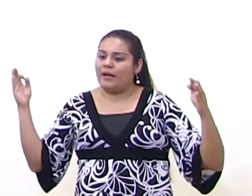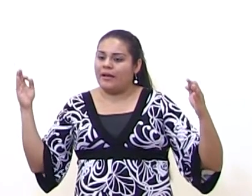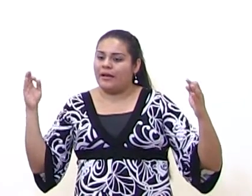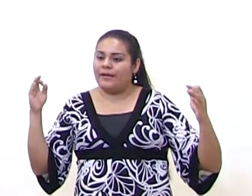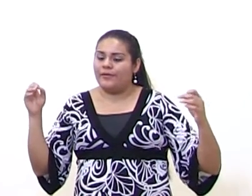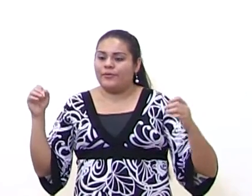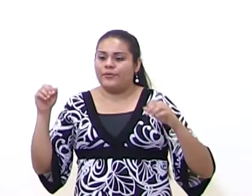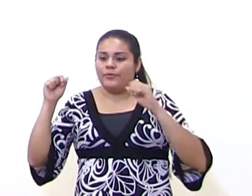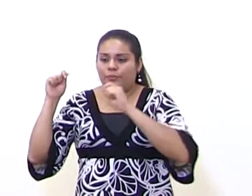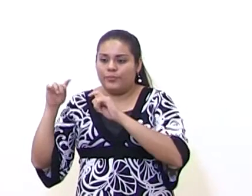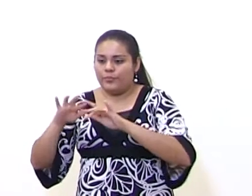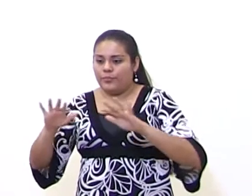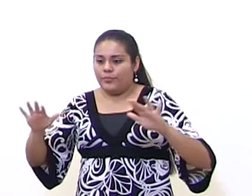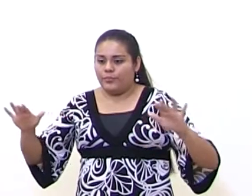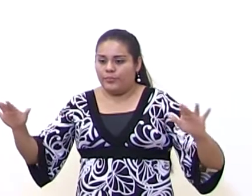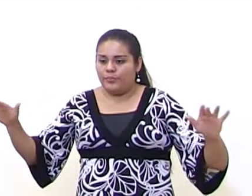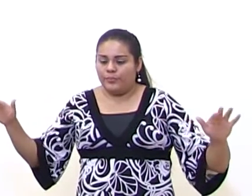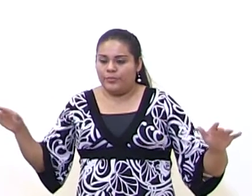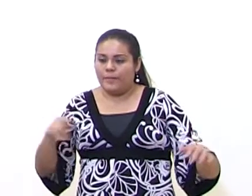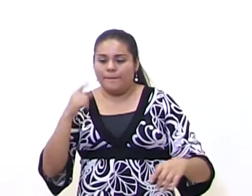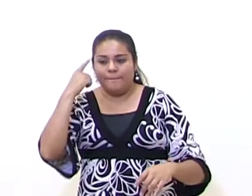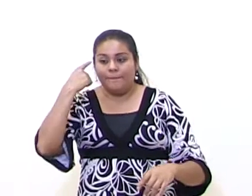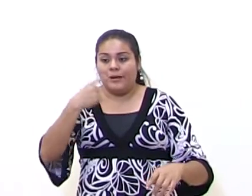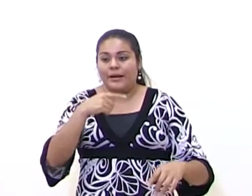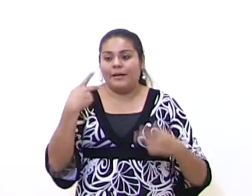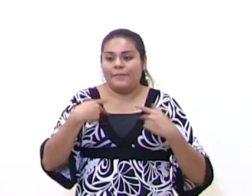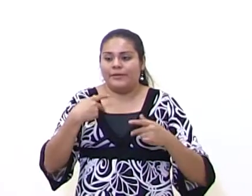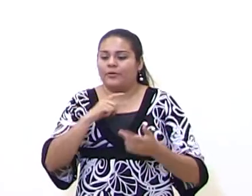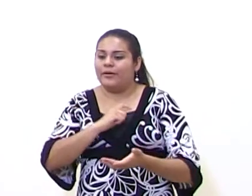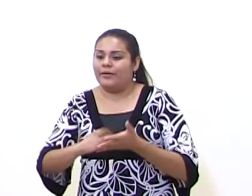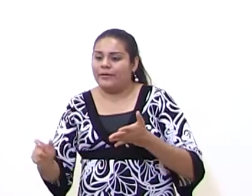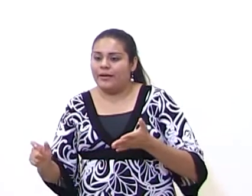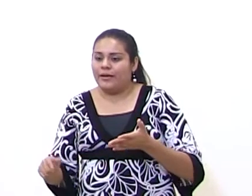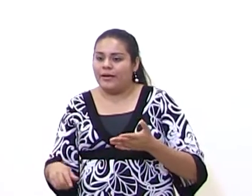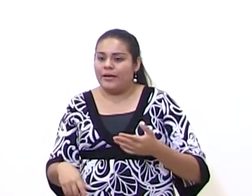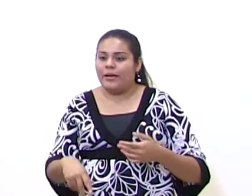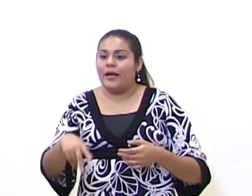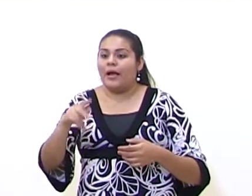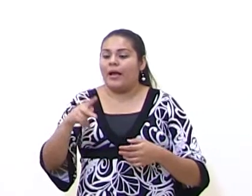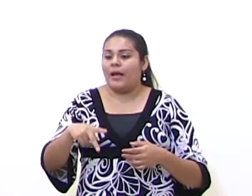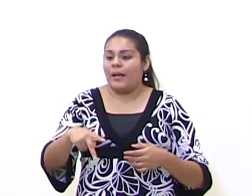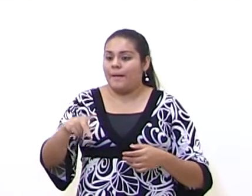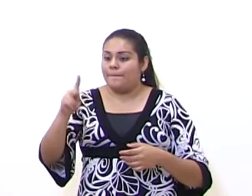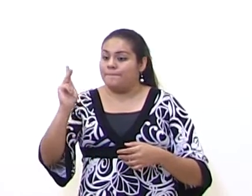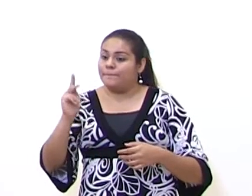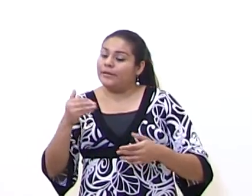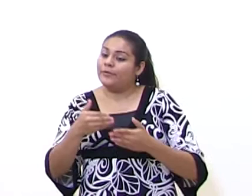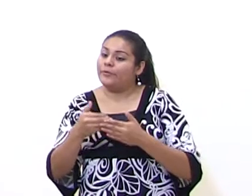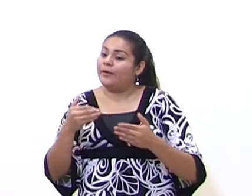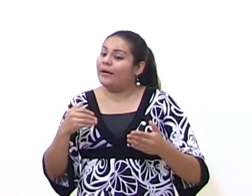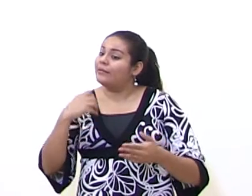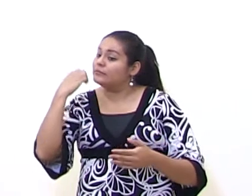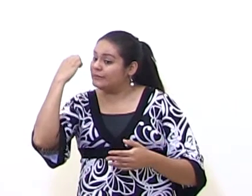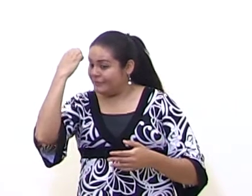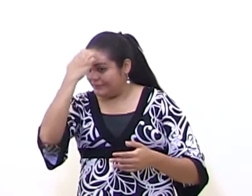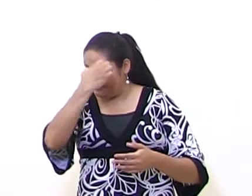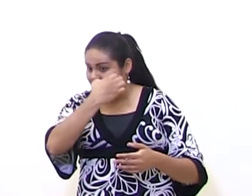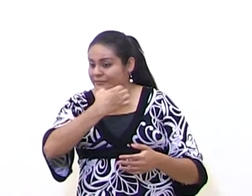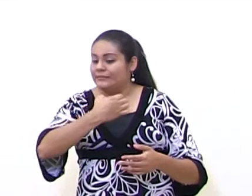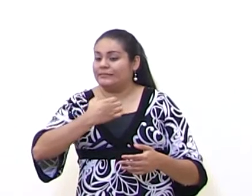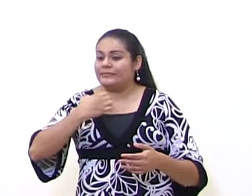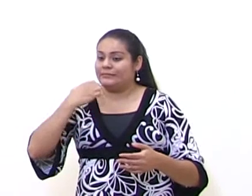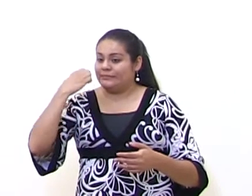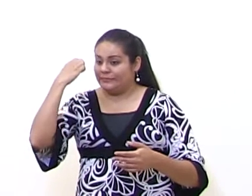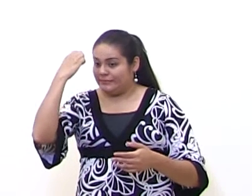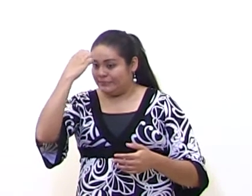producto. Pero importa mucho que al venir el concepto, analizar, que es un concepto que te lo vas a encontrar a